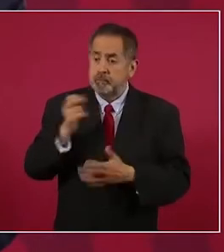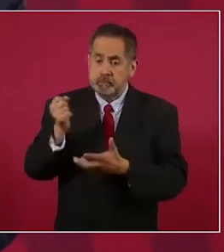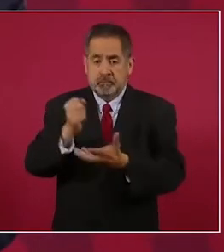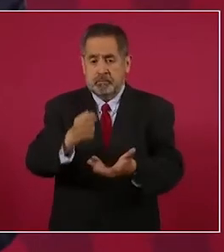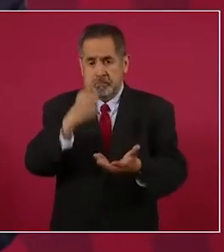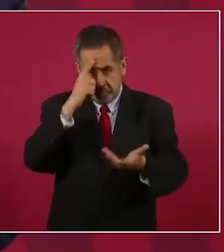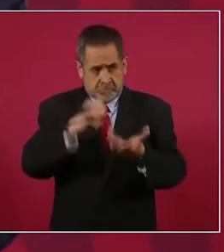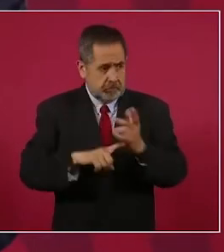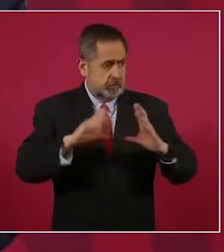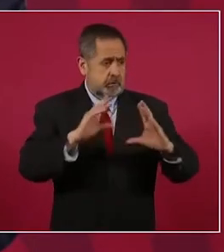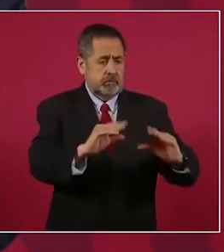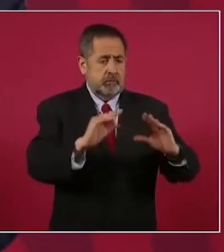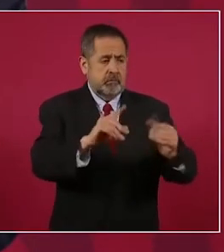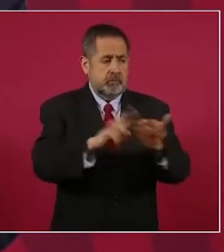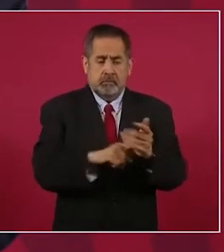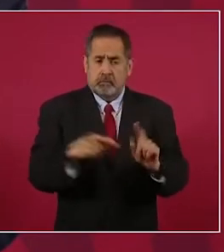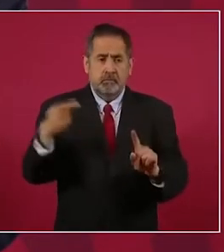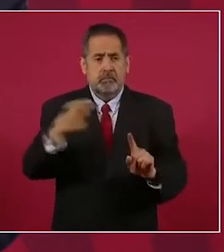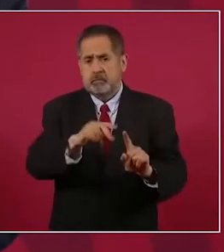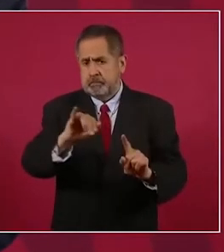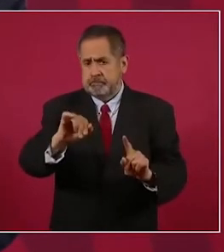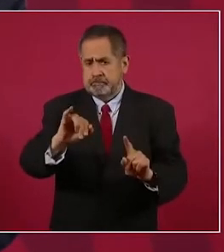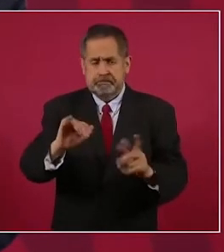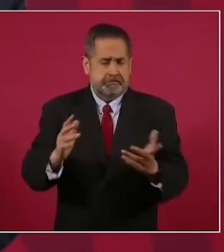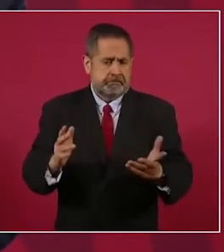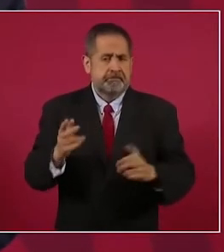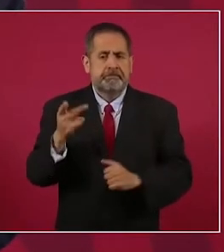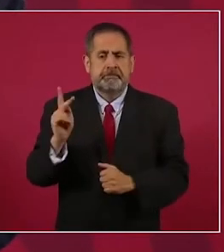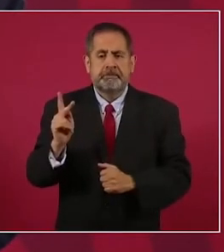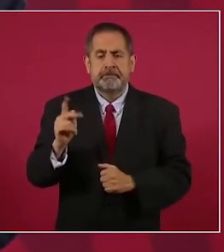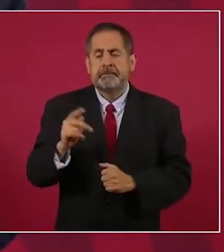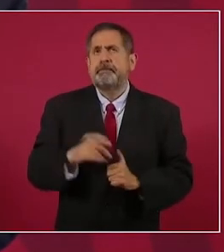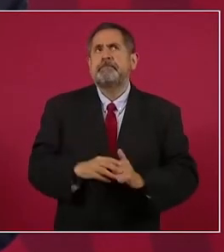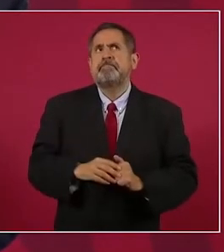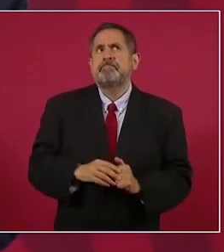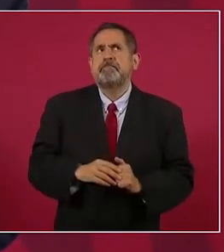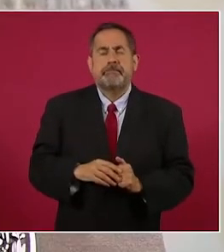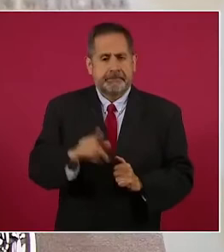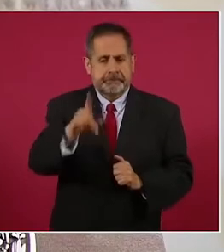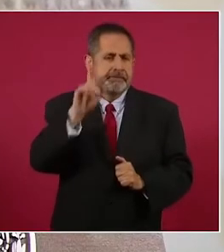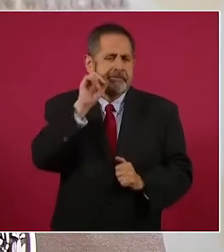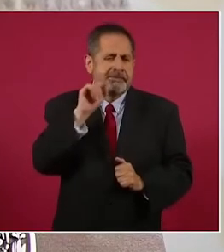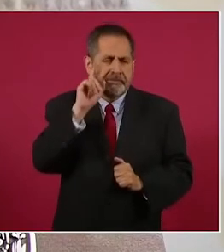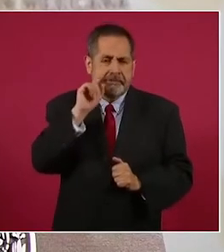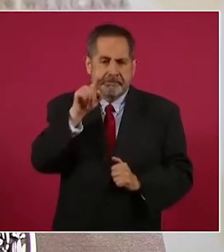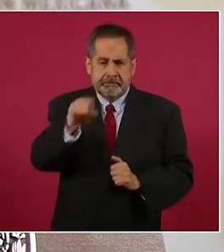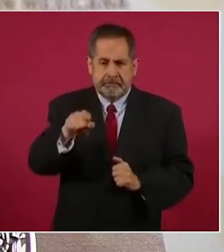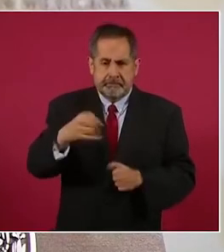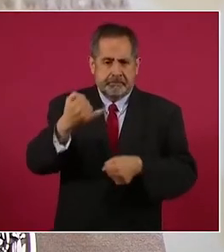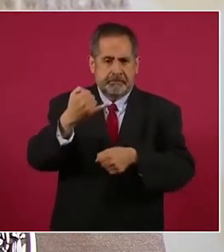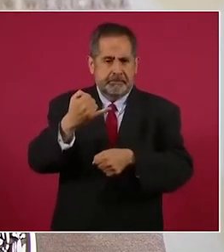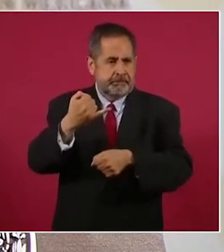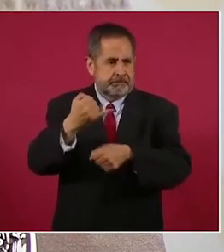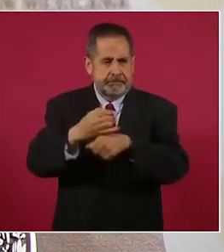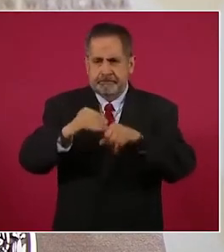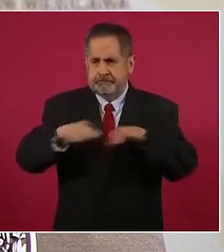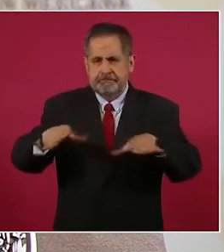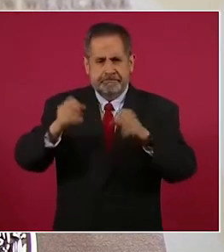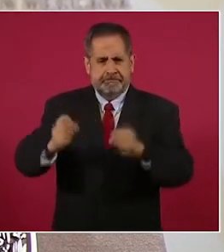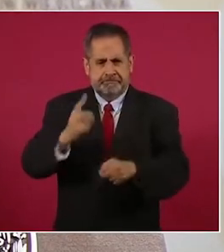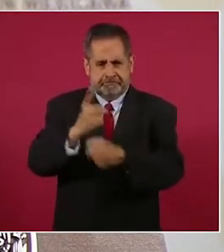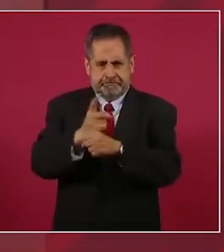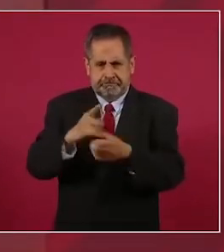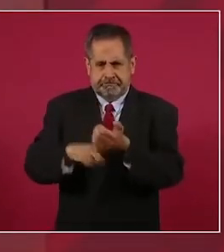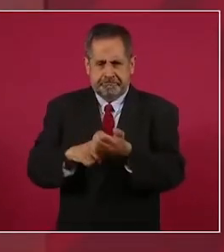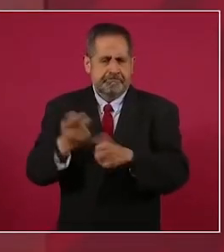esos fines, pero mañana que tenemos el informe de seguridad, como